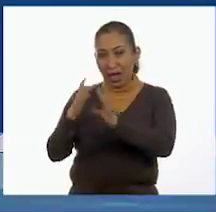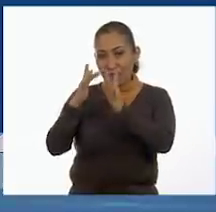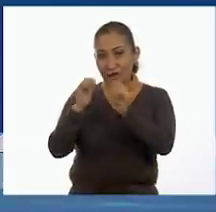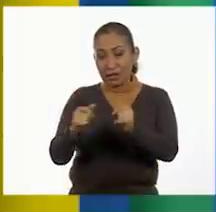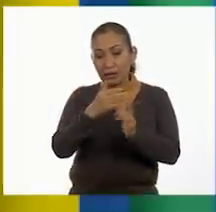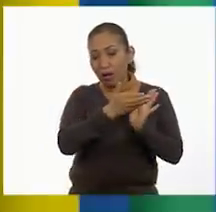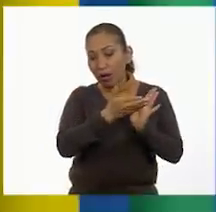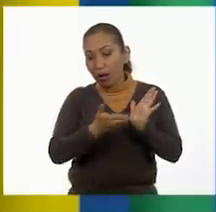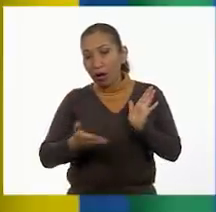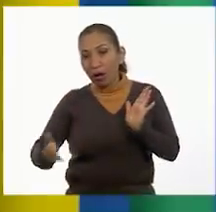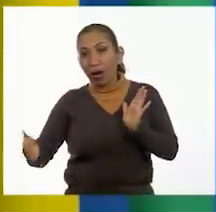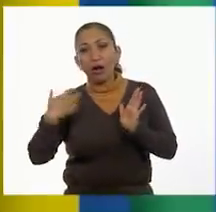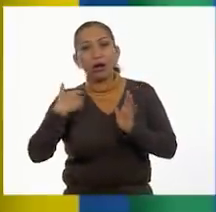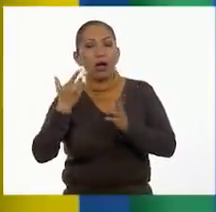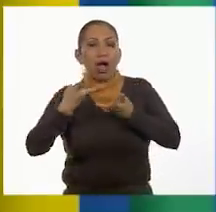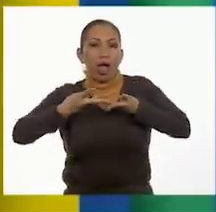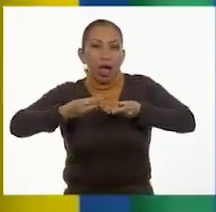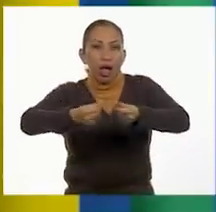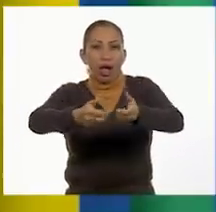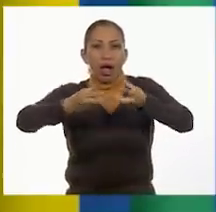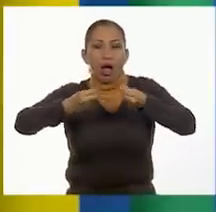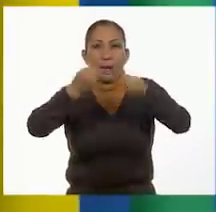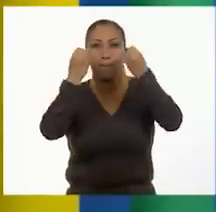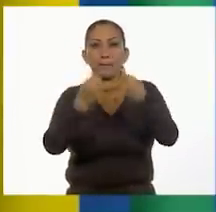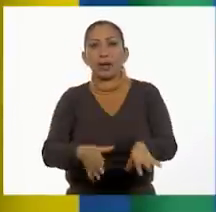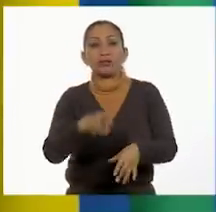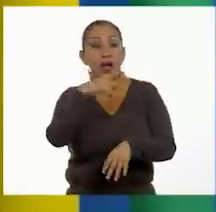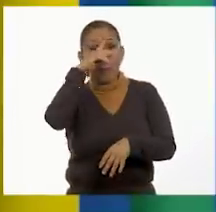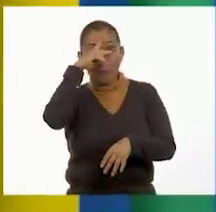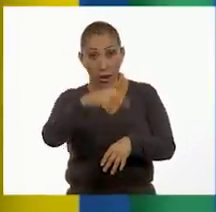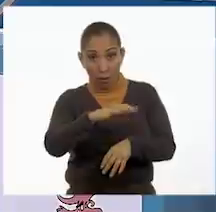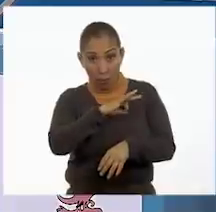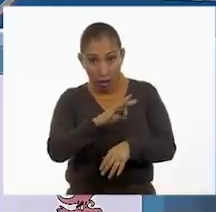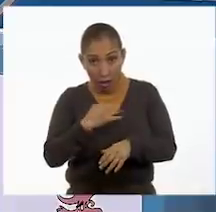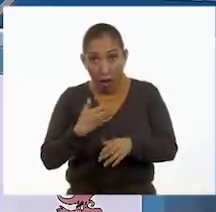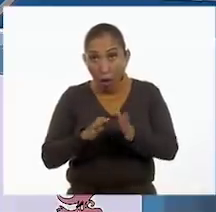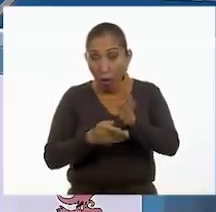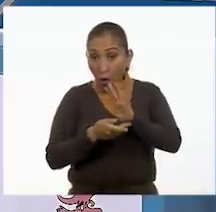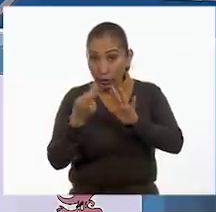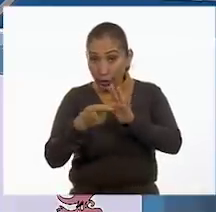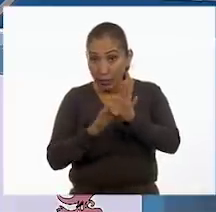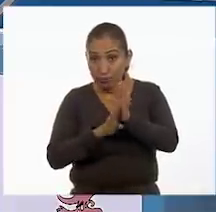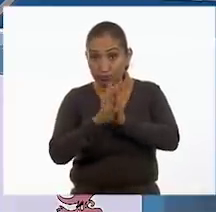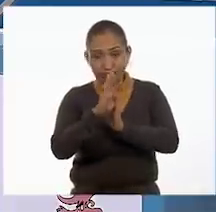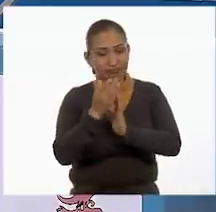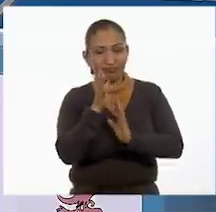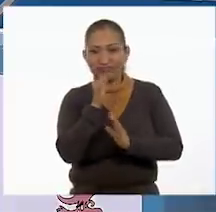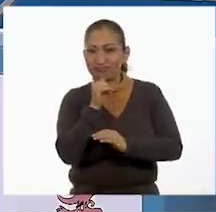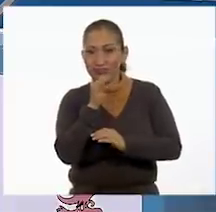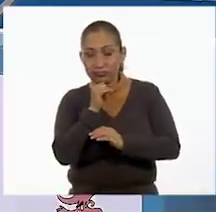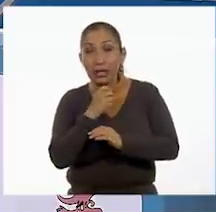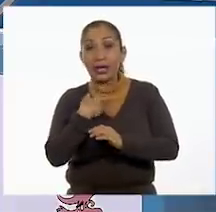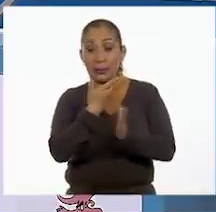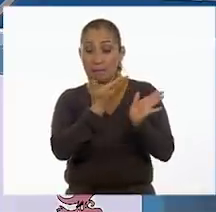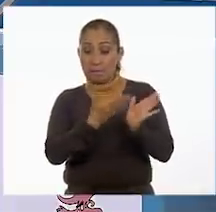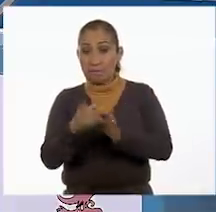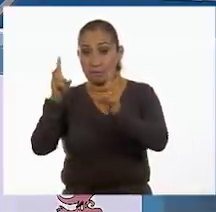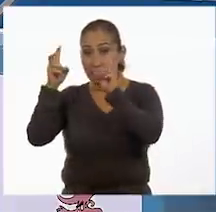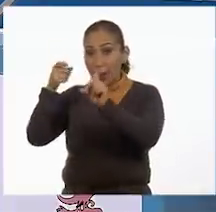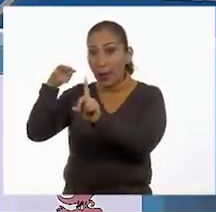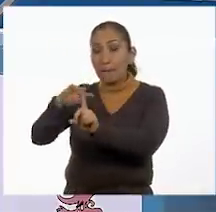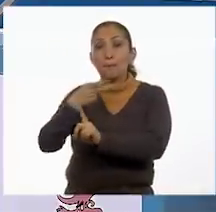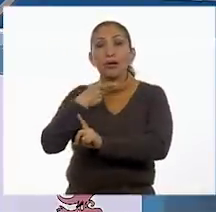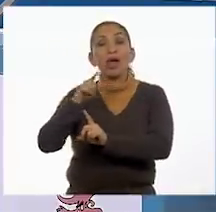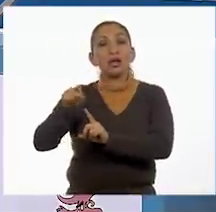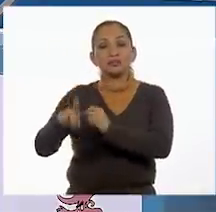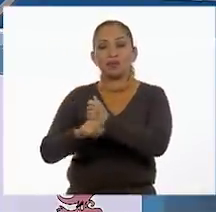ese tiempo había implicado enormes gastos y pérdidas de las que el país no se podía recuperar rápidamente. Y en lo político, el problema